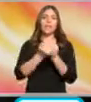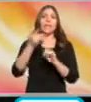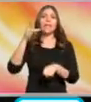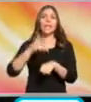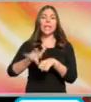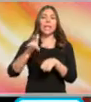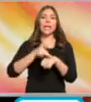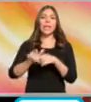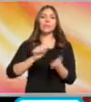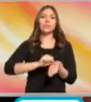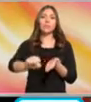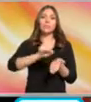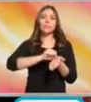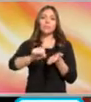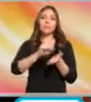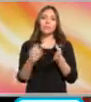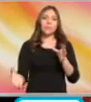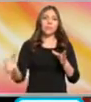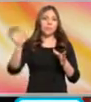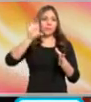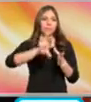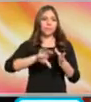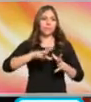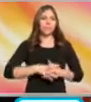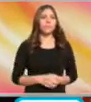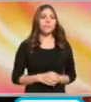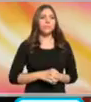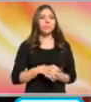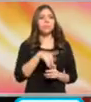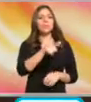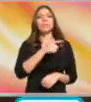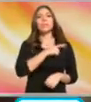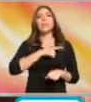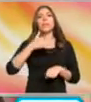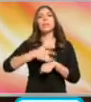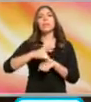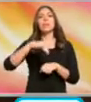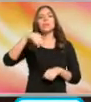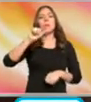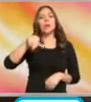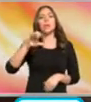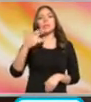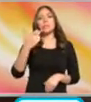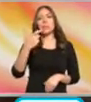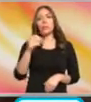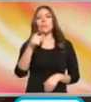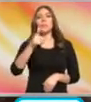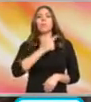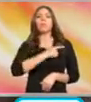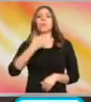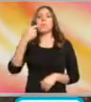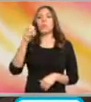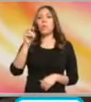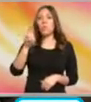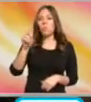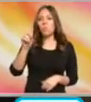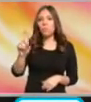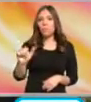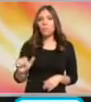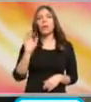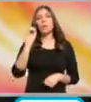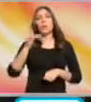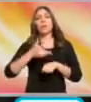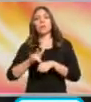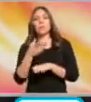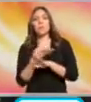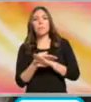En esta ocasión yo utilicé queso. Utilicé queso manchego. Podemos utilizar queso Gouda. Muy rico. Inclusive queso